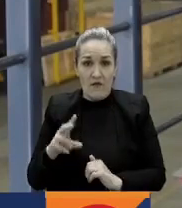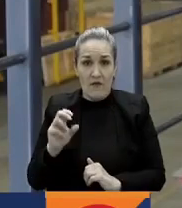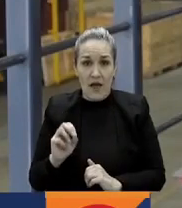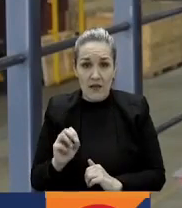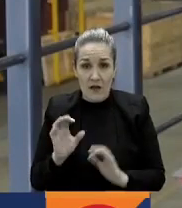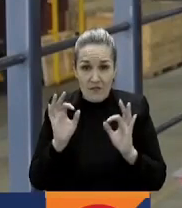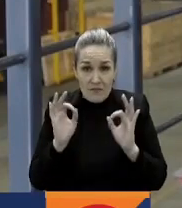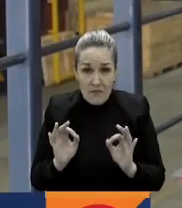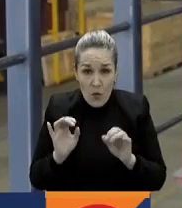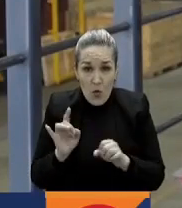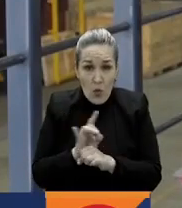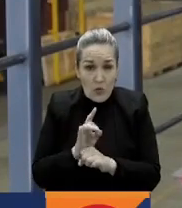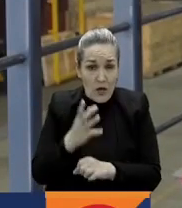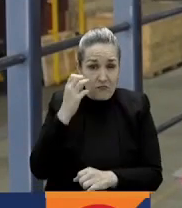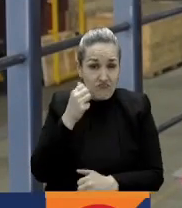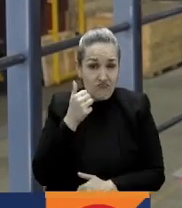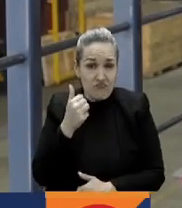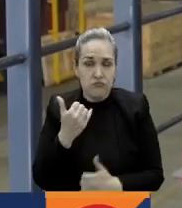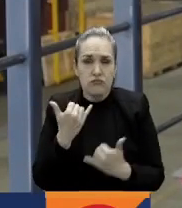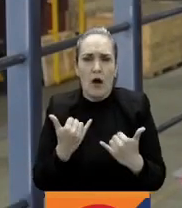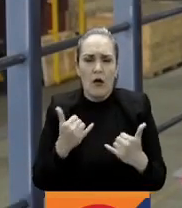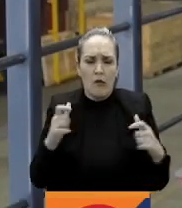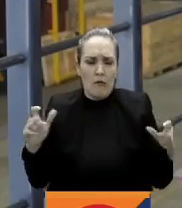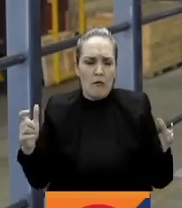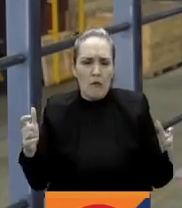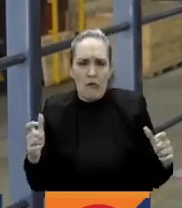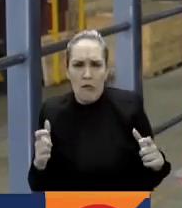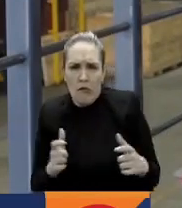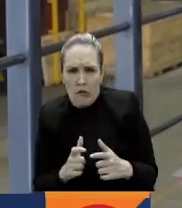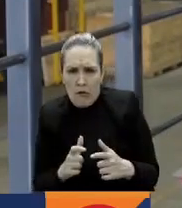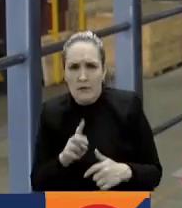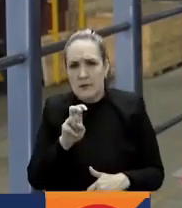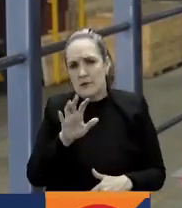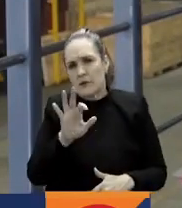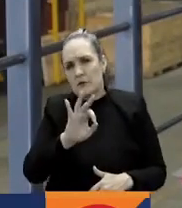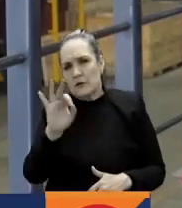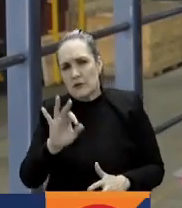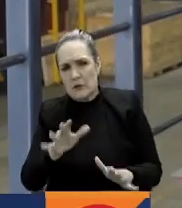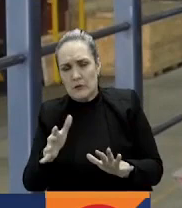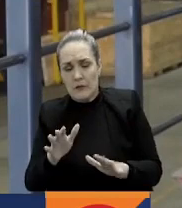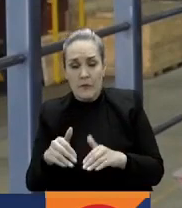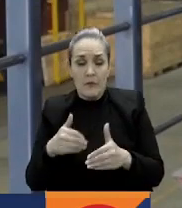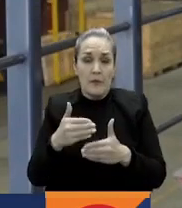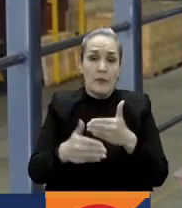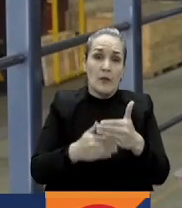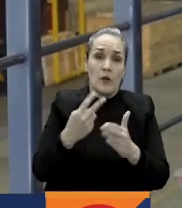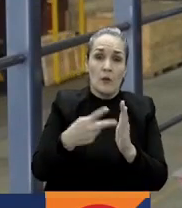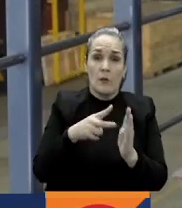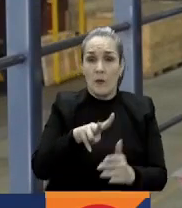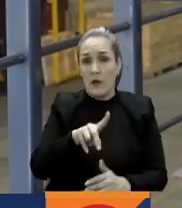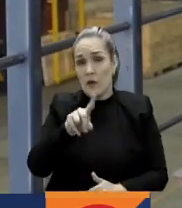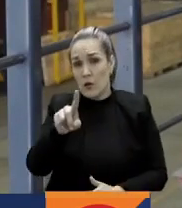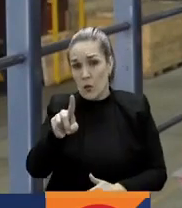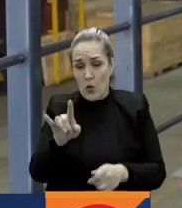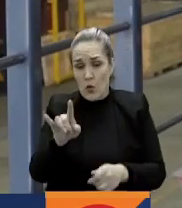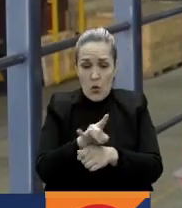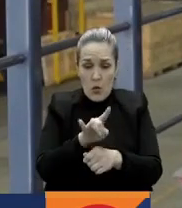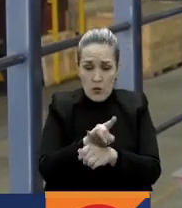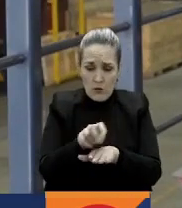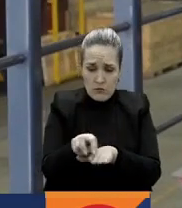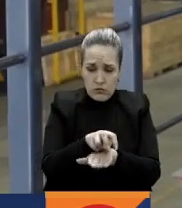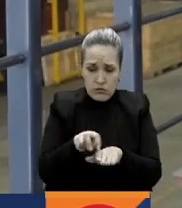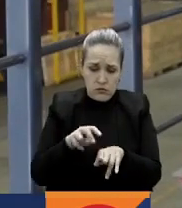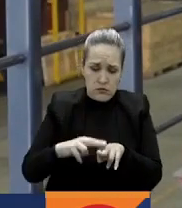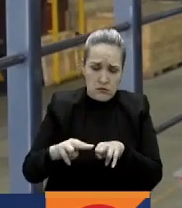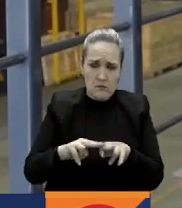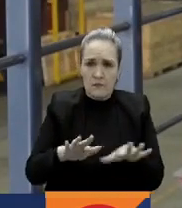de lo que normalmente se moviliza. En el año 2021, el siguiente año de pandemia, la movilización fue de